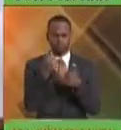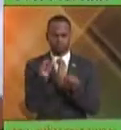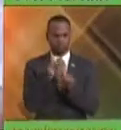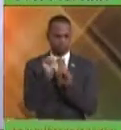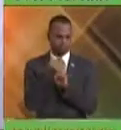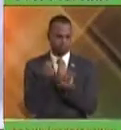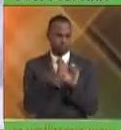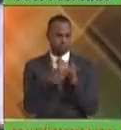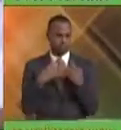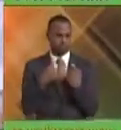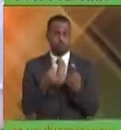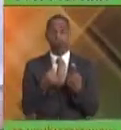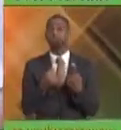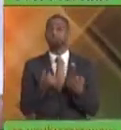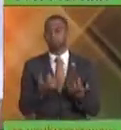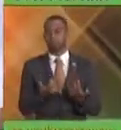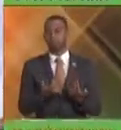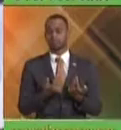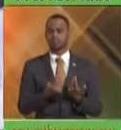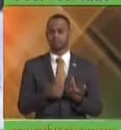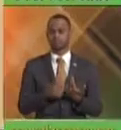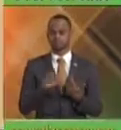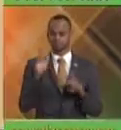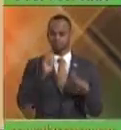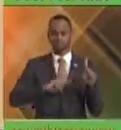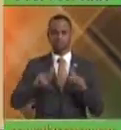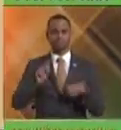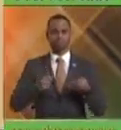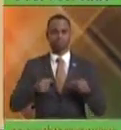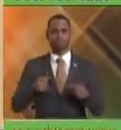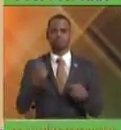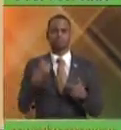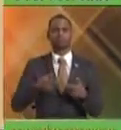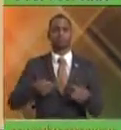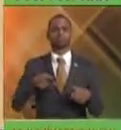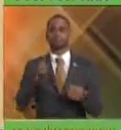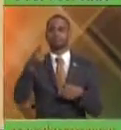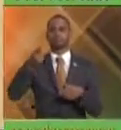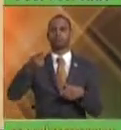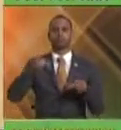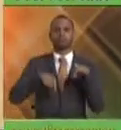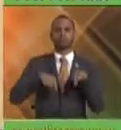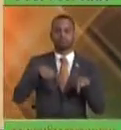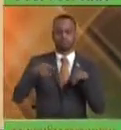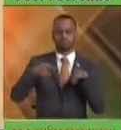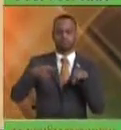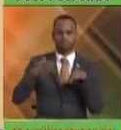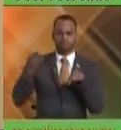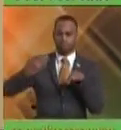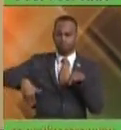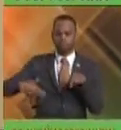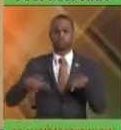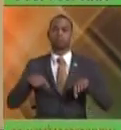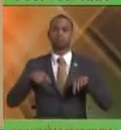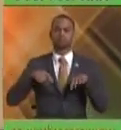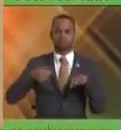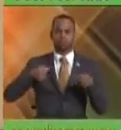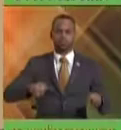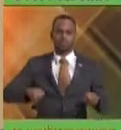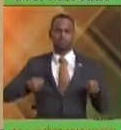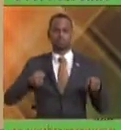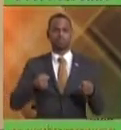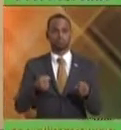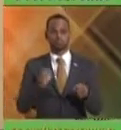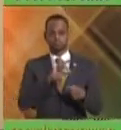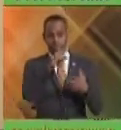condición de salud de manera que una persona que tiene movilidad reducida porque le falta una pierna tiene unas necesidades muy distintas aquella persona que no